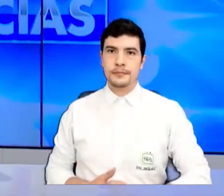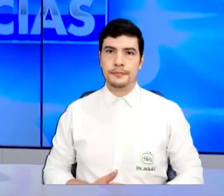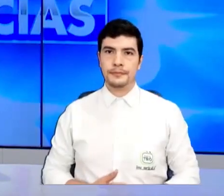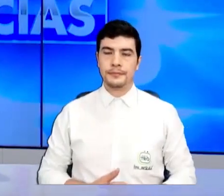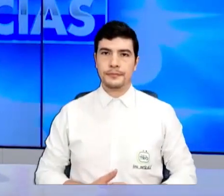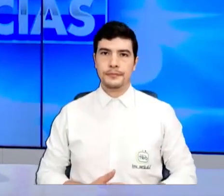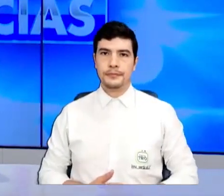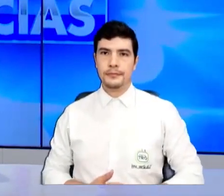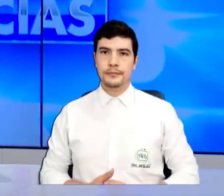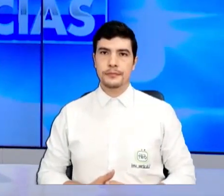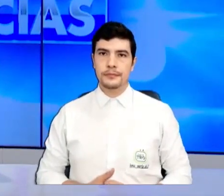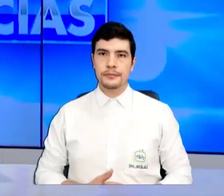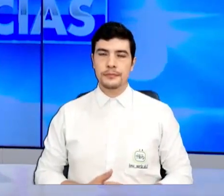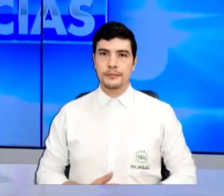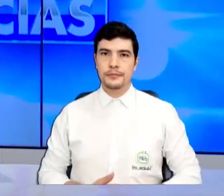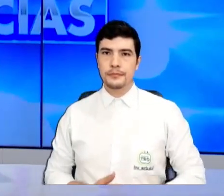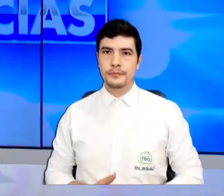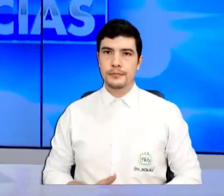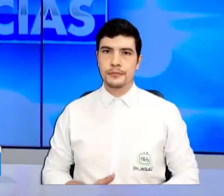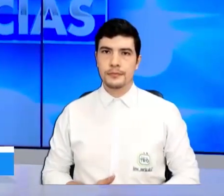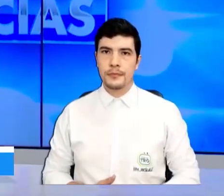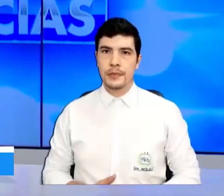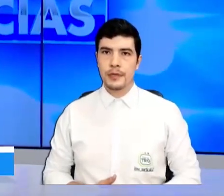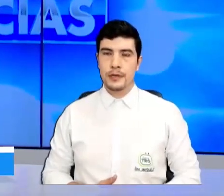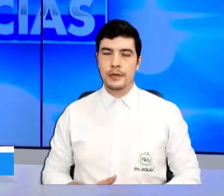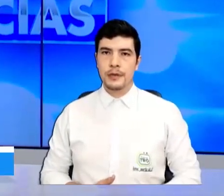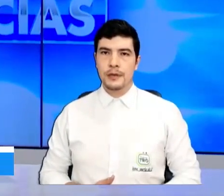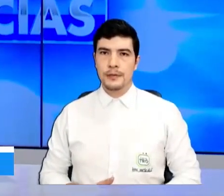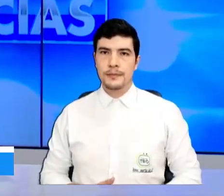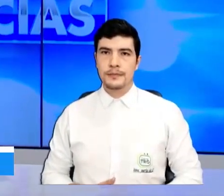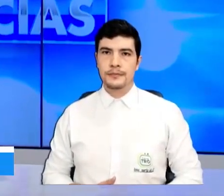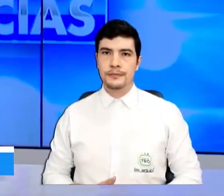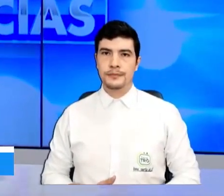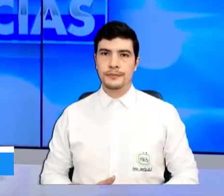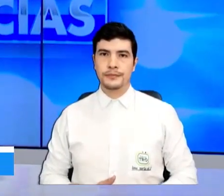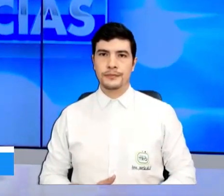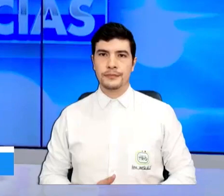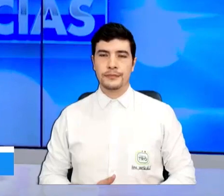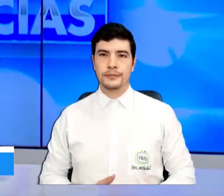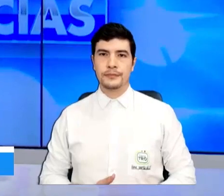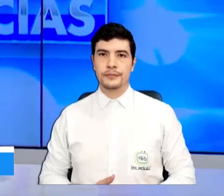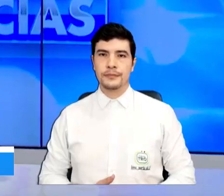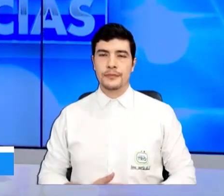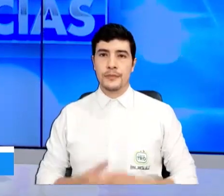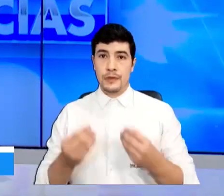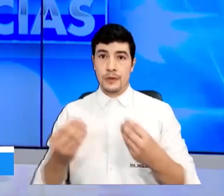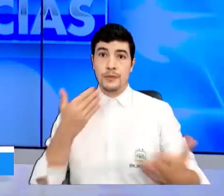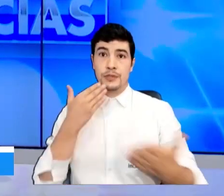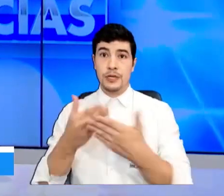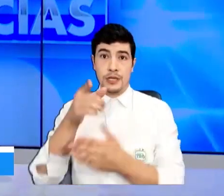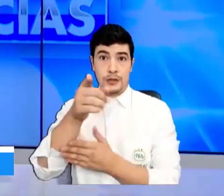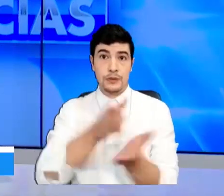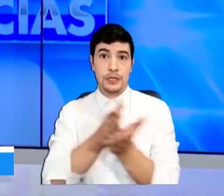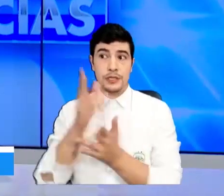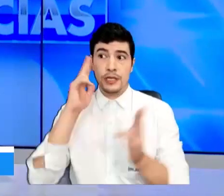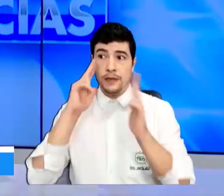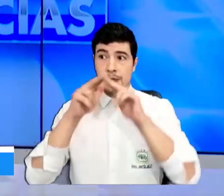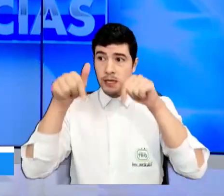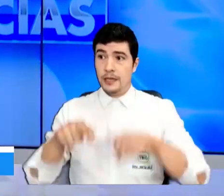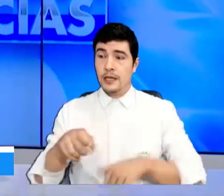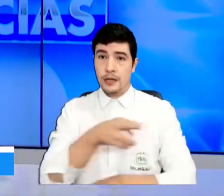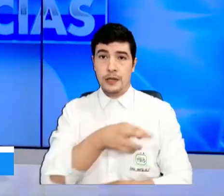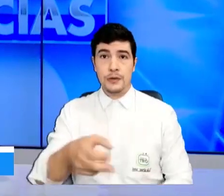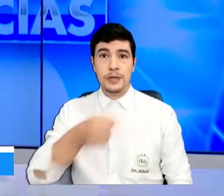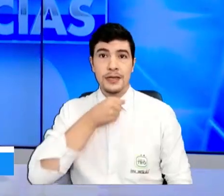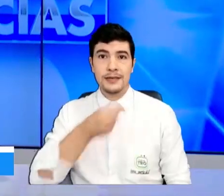En una maratónica jornada, la campaña de la Gobernación Santander Siempre Contigo entregó más de 4.500 mercados para familias vulnerables en